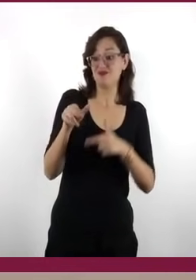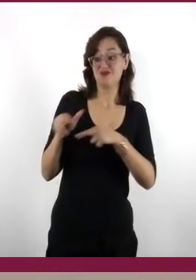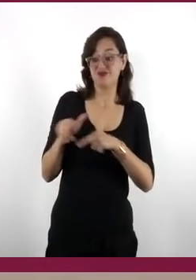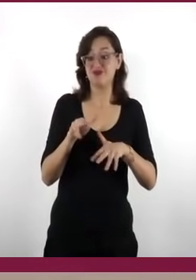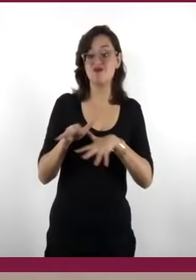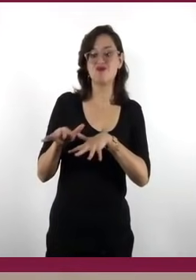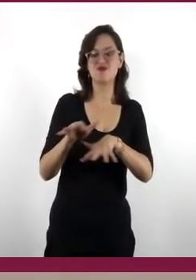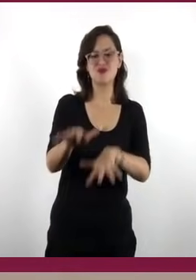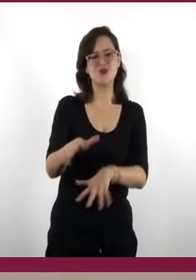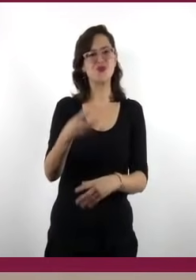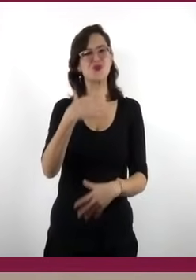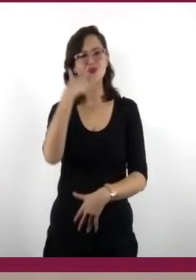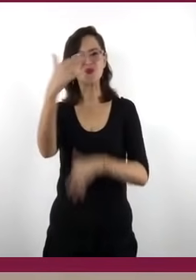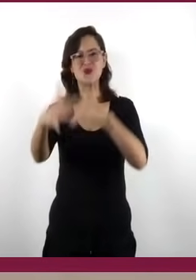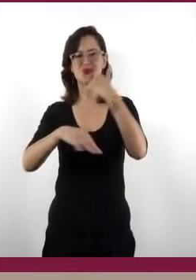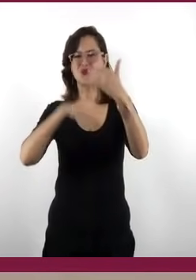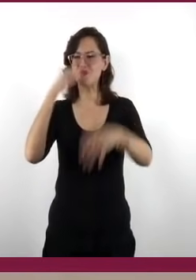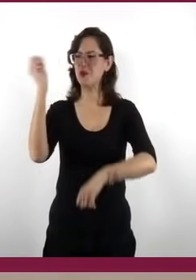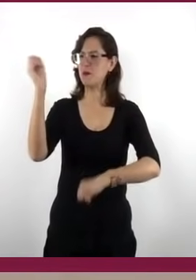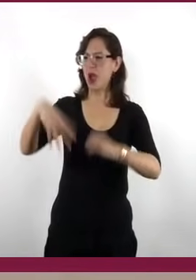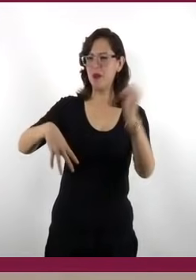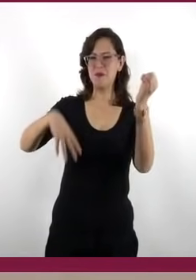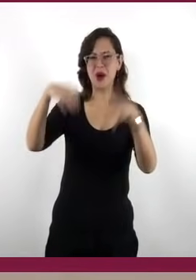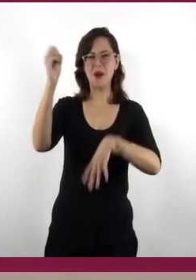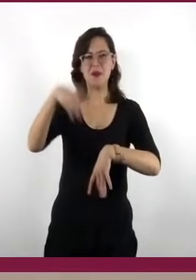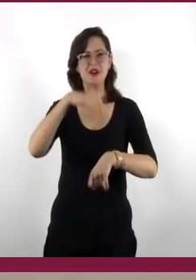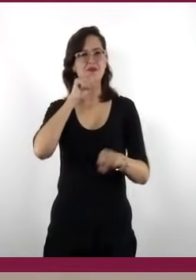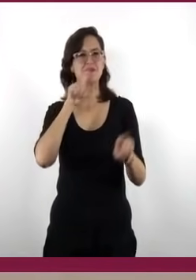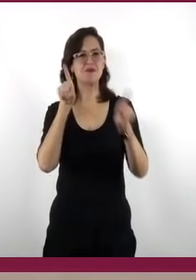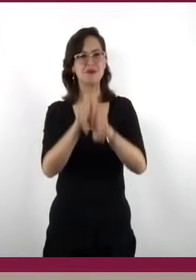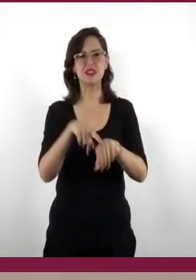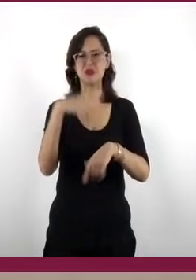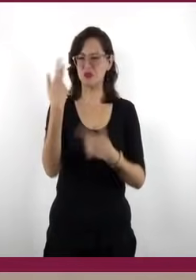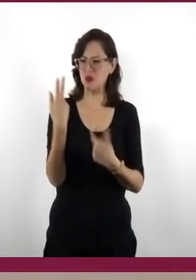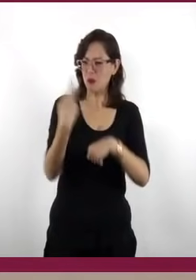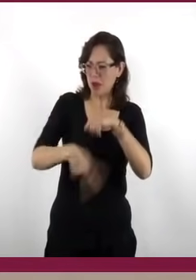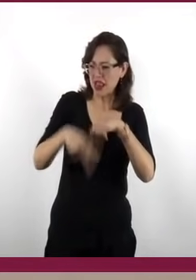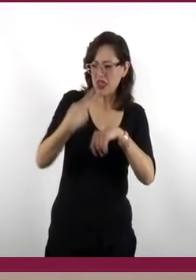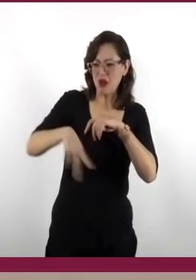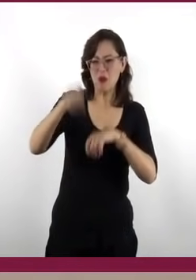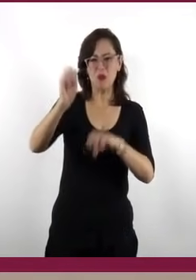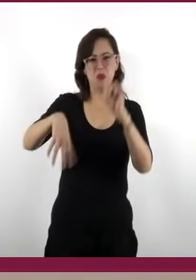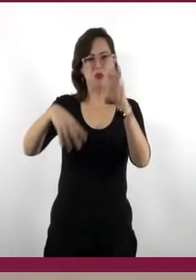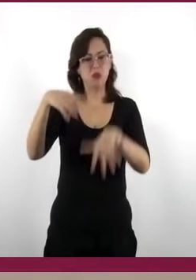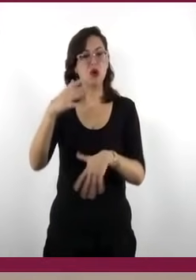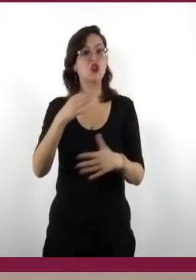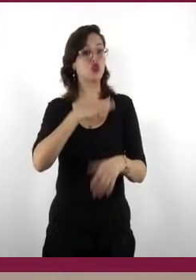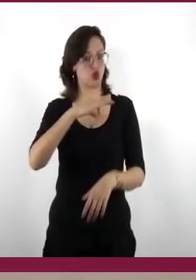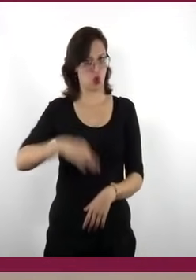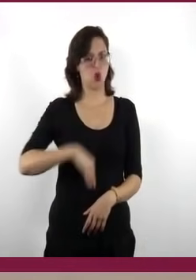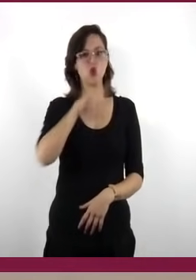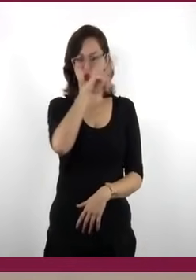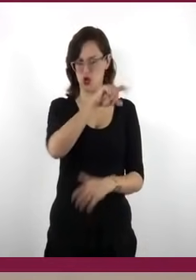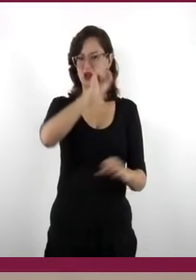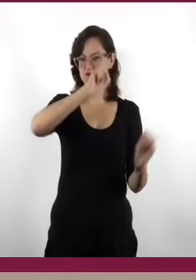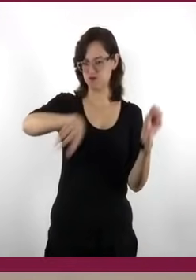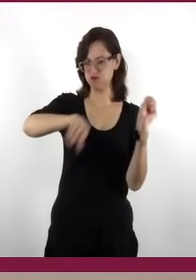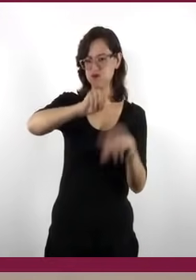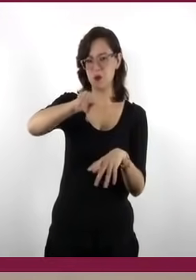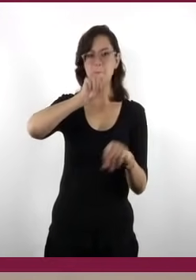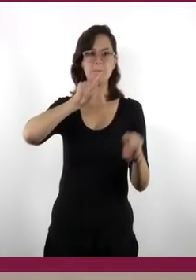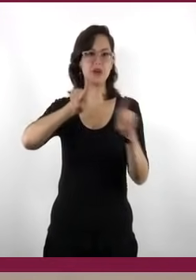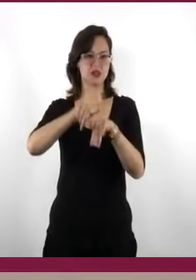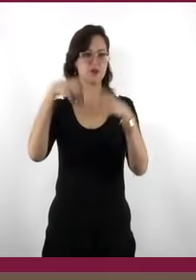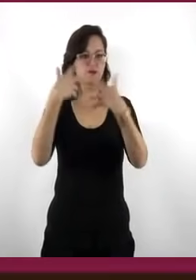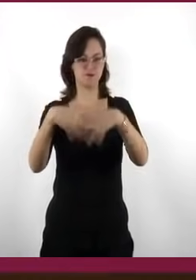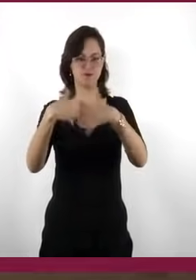es un depósito de basura doméstica y desechos tóxicos. La mayoría proviene de la ciudad de Toluca y de industrias